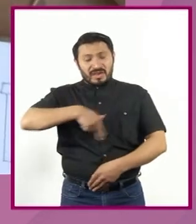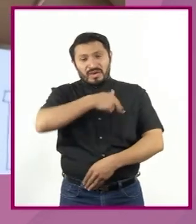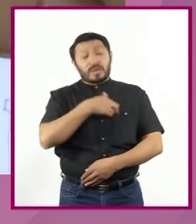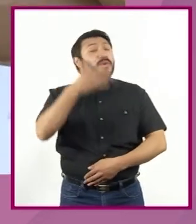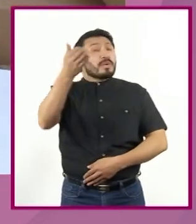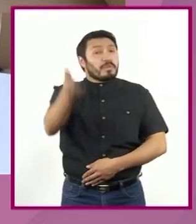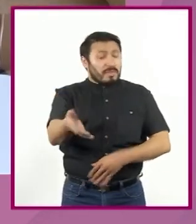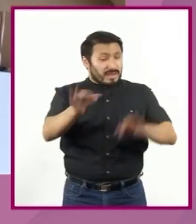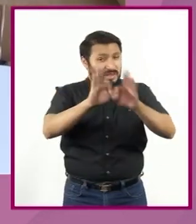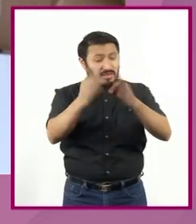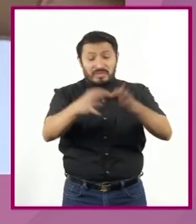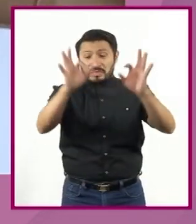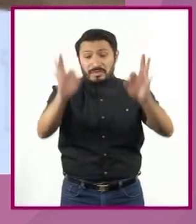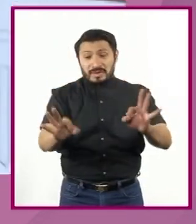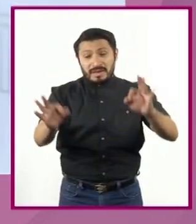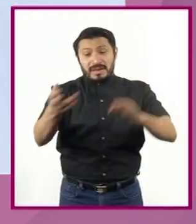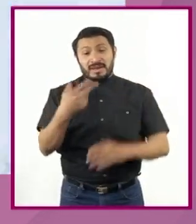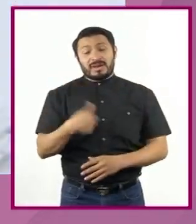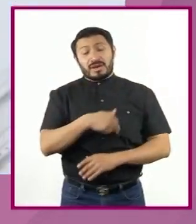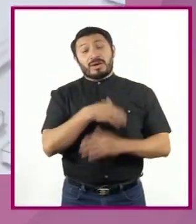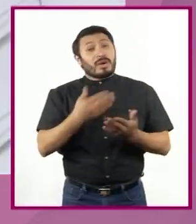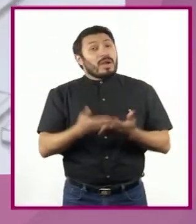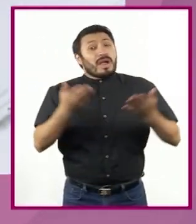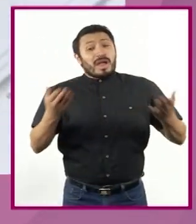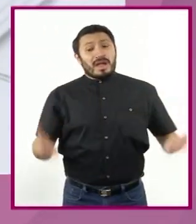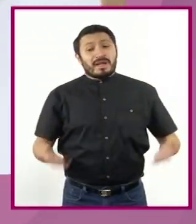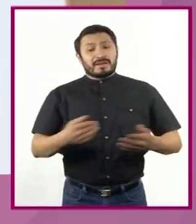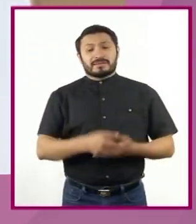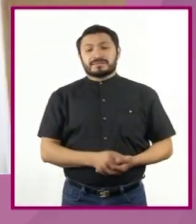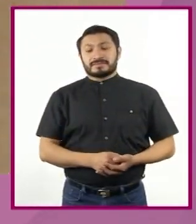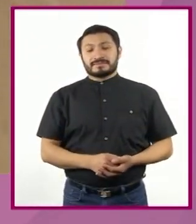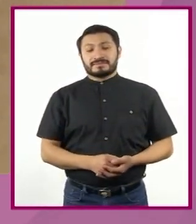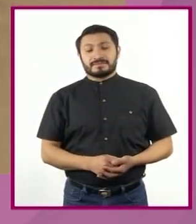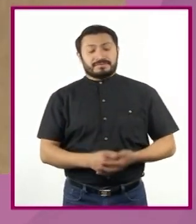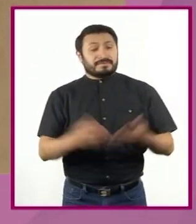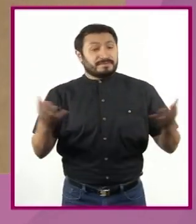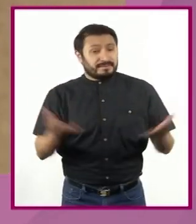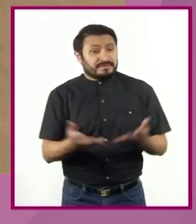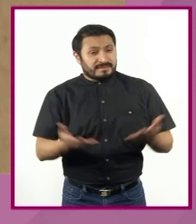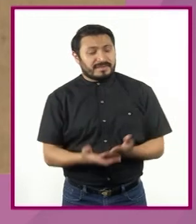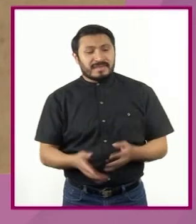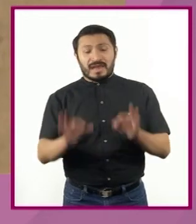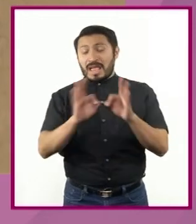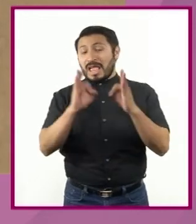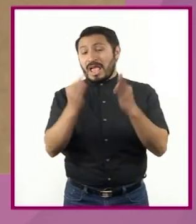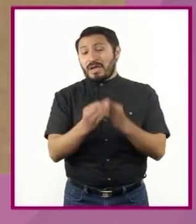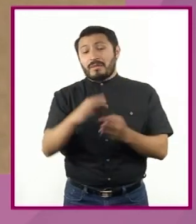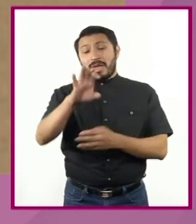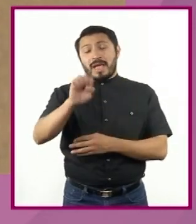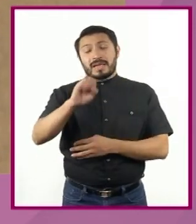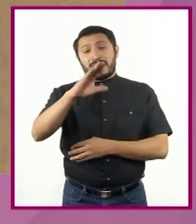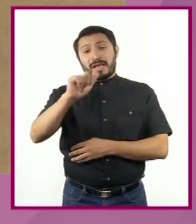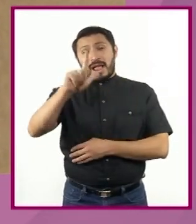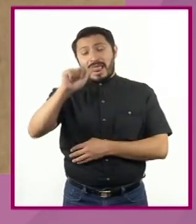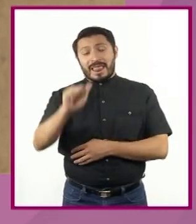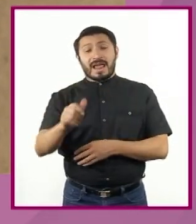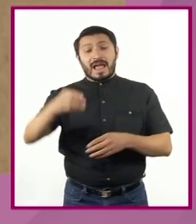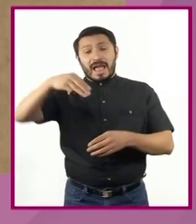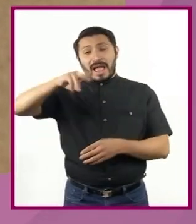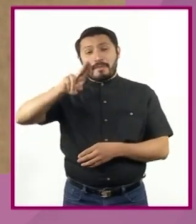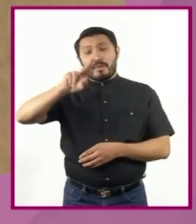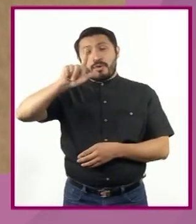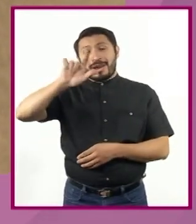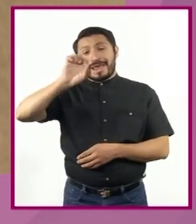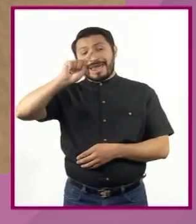solicitamos, vamos a dar paso a elaborar el modelo a escala de unas muletas. Yo